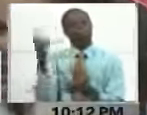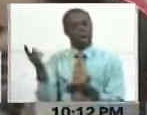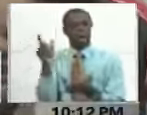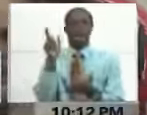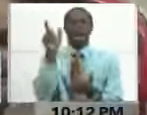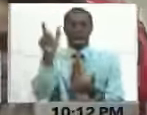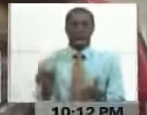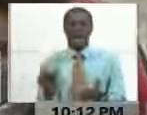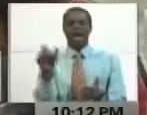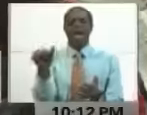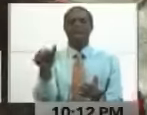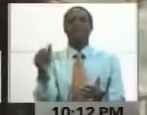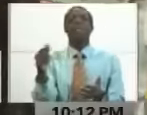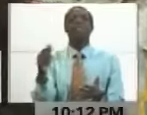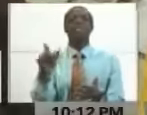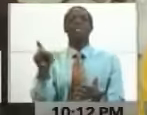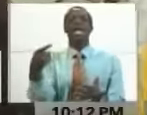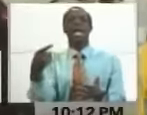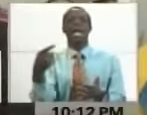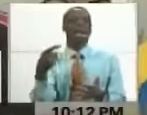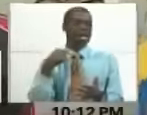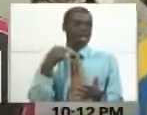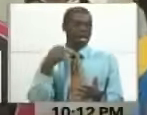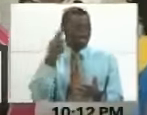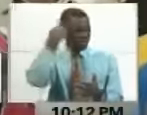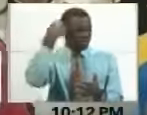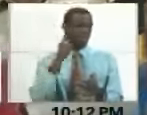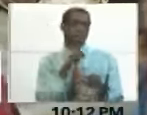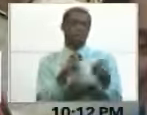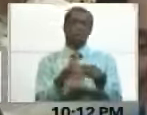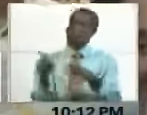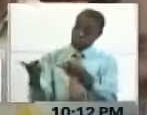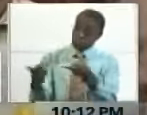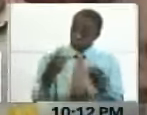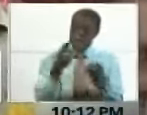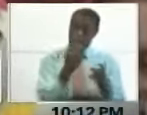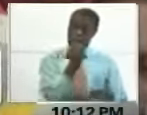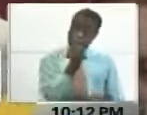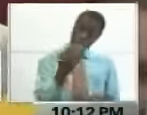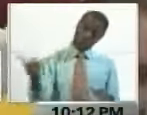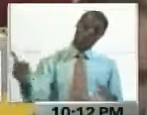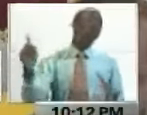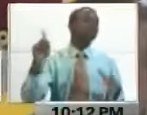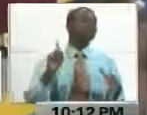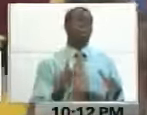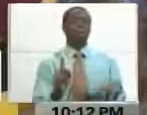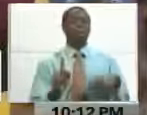acuerdas? Nada más porque lo invité a Miraflores y le di la mano y lo expulsaron de ahí.